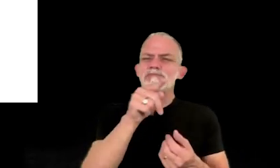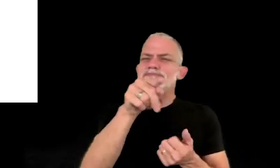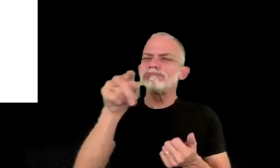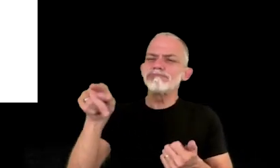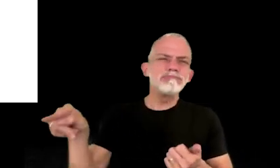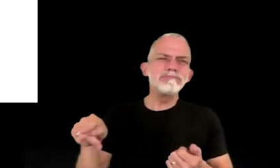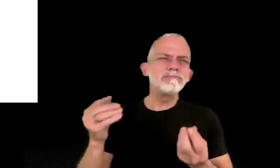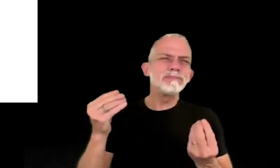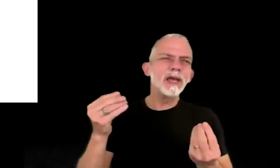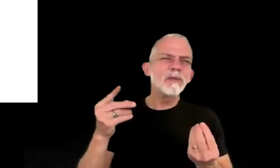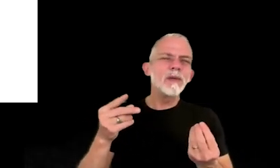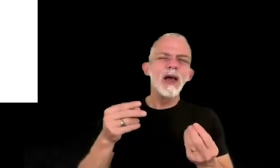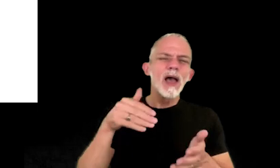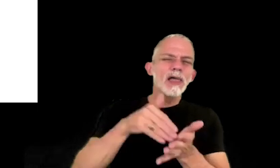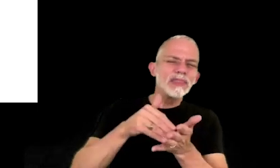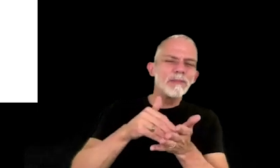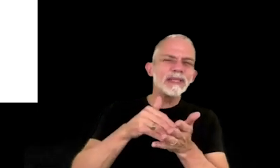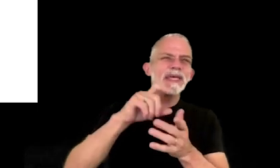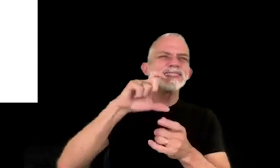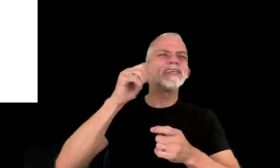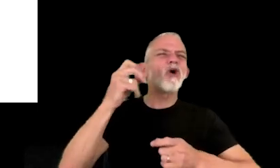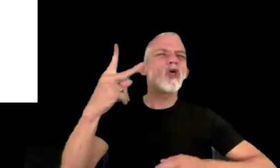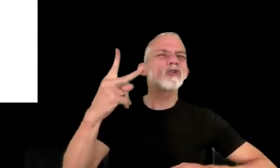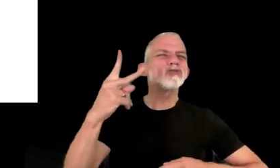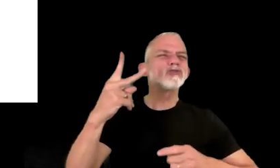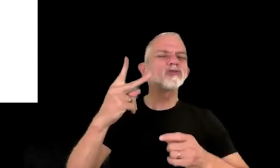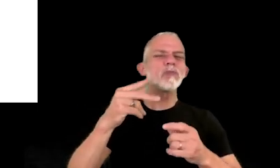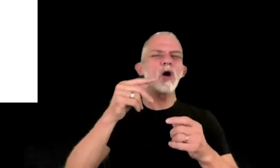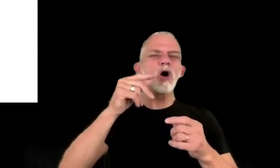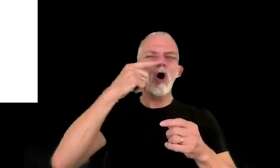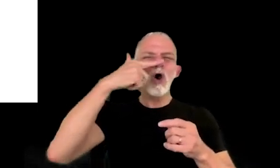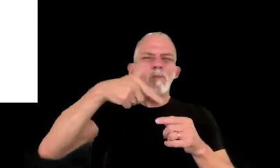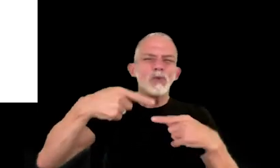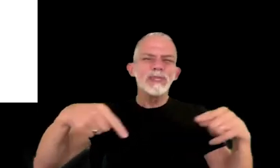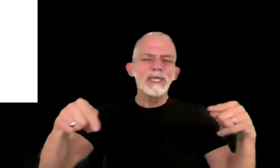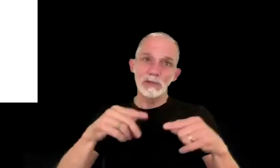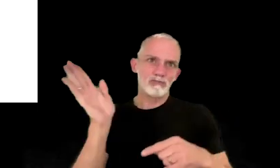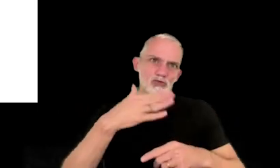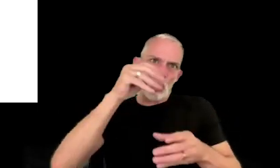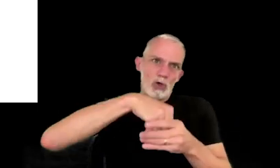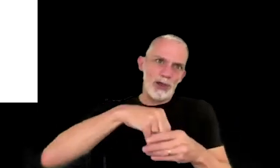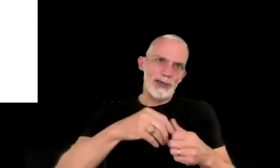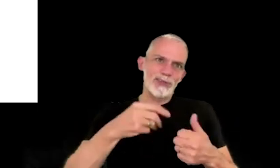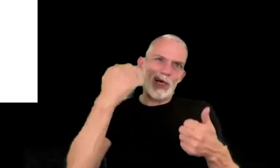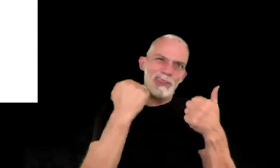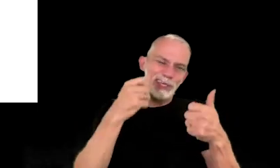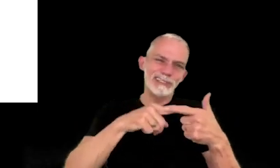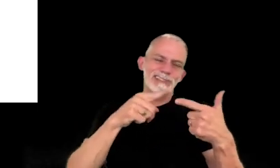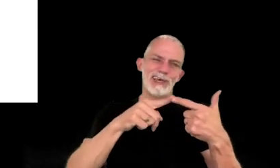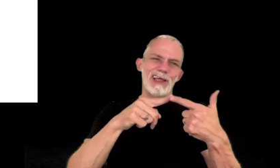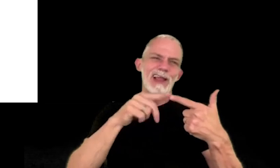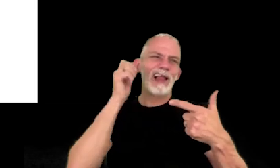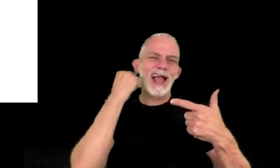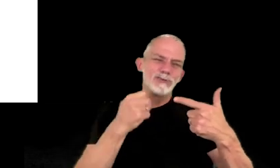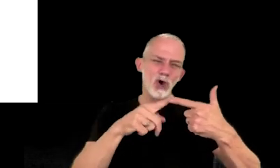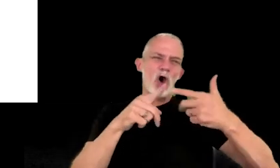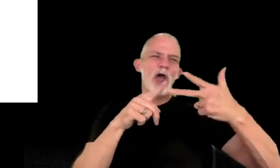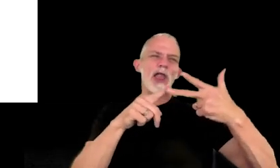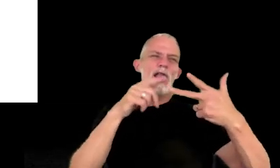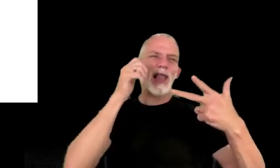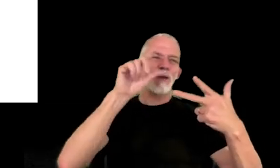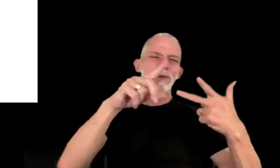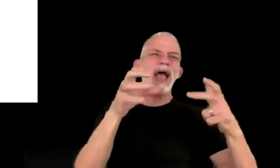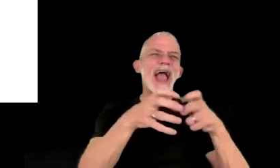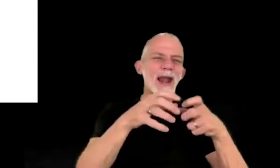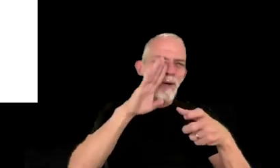la composición de carbono los distintos tipos de combustible. Entran todos los combustibles, el diésel, el gasoil, el carbón,